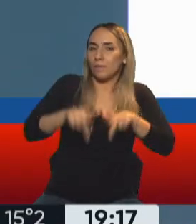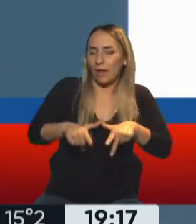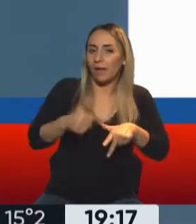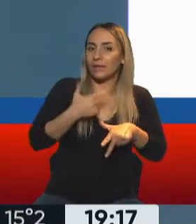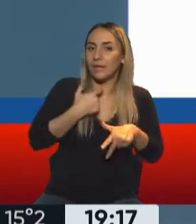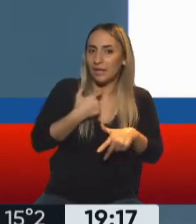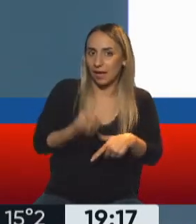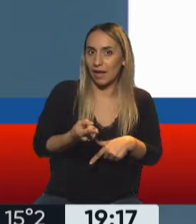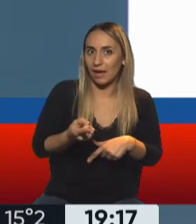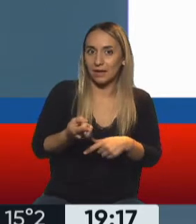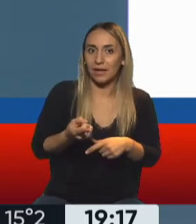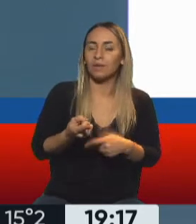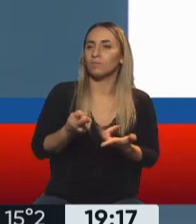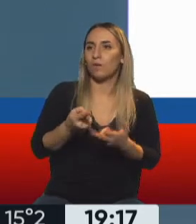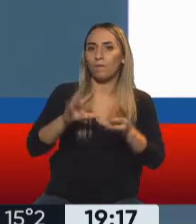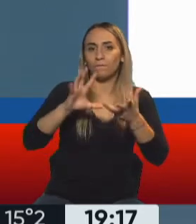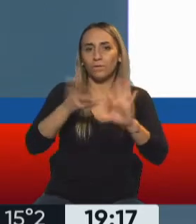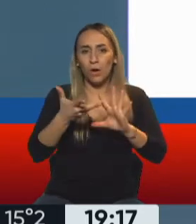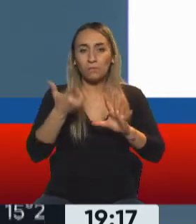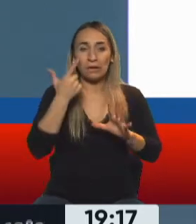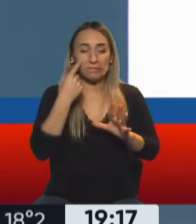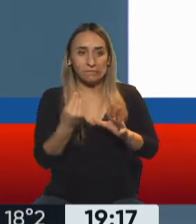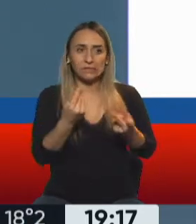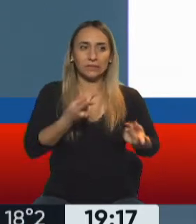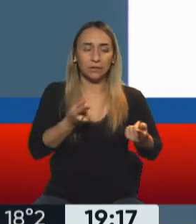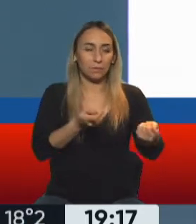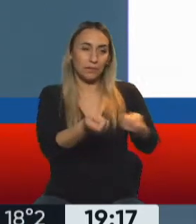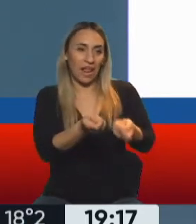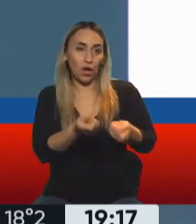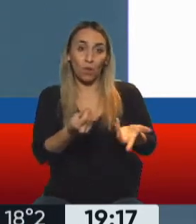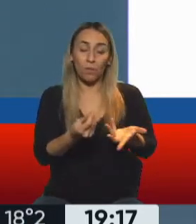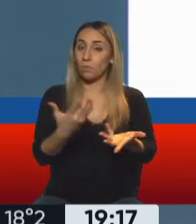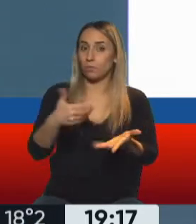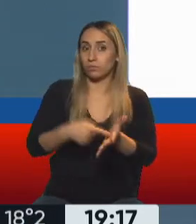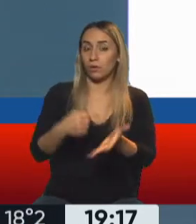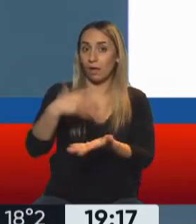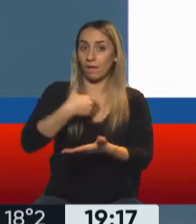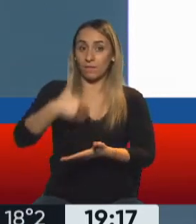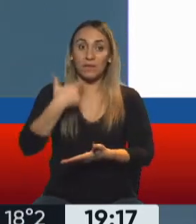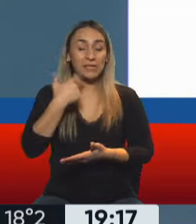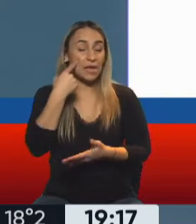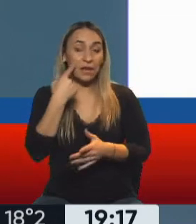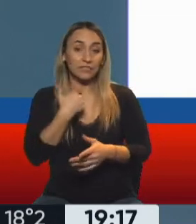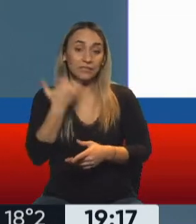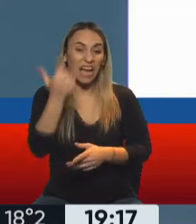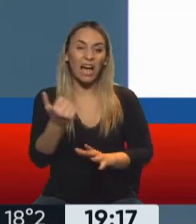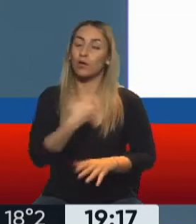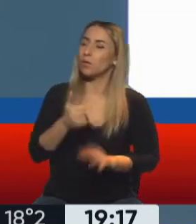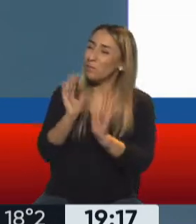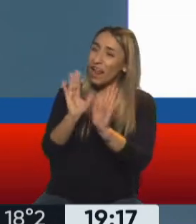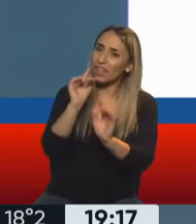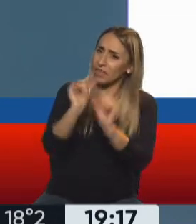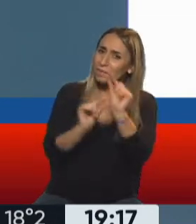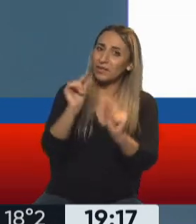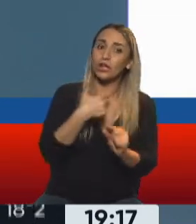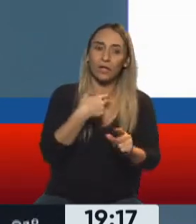buscar un método distinto de financiar el tesoro en el último tiempo. Lo que pasa es que el Fondo Monetario lo quiere ya, y el gobierno dice, hay que hacerlo despacito sin romper nada, si se quiere,